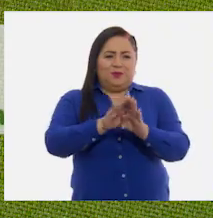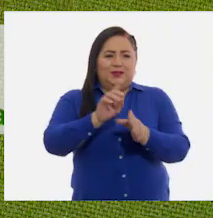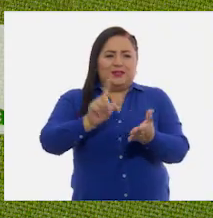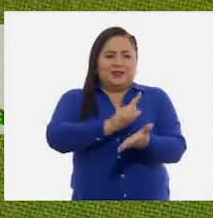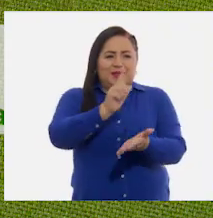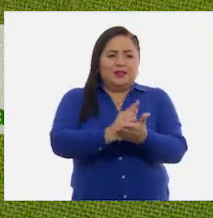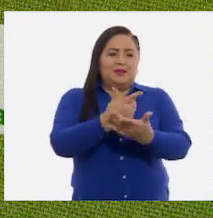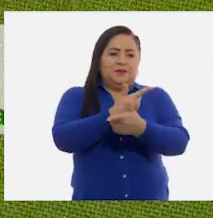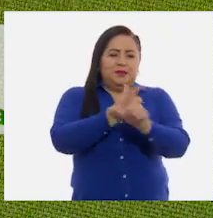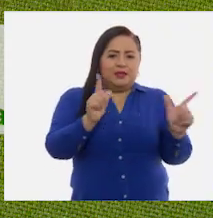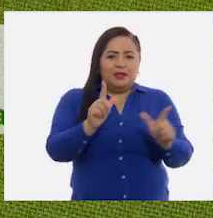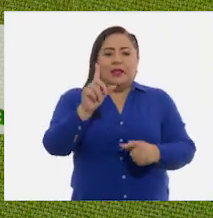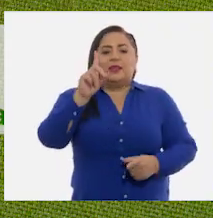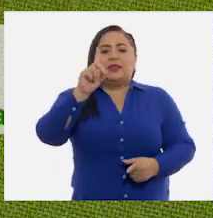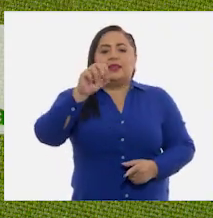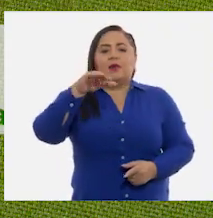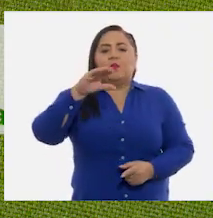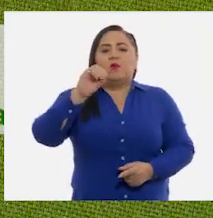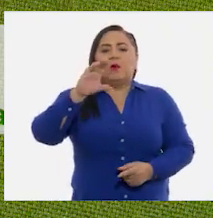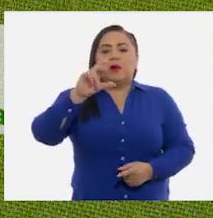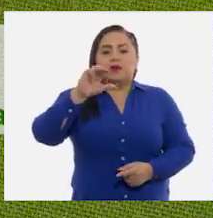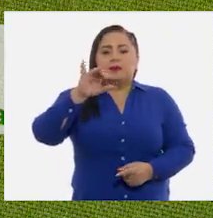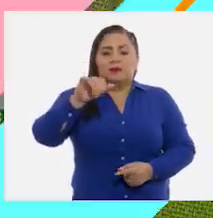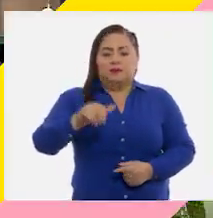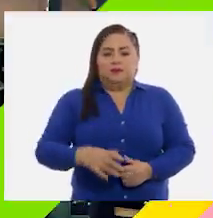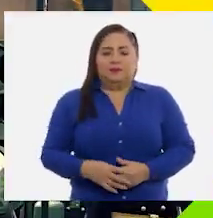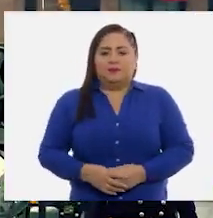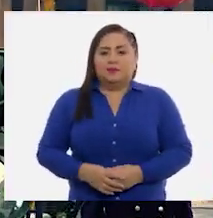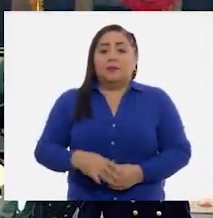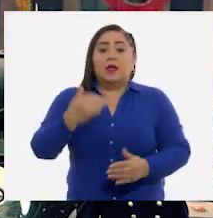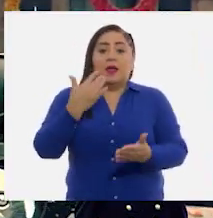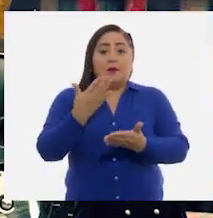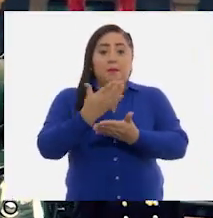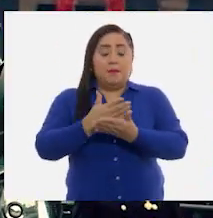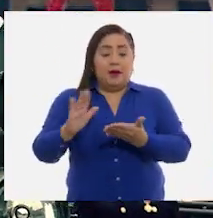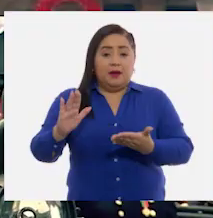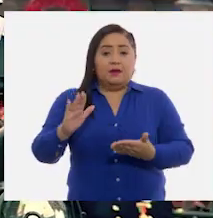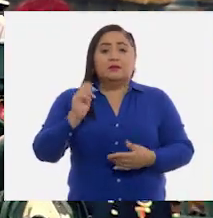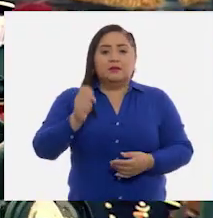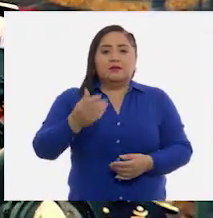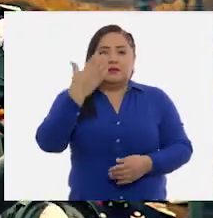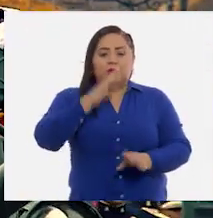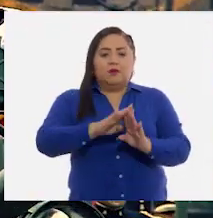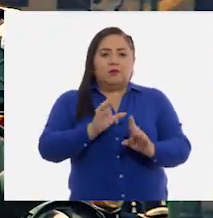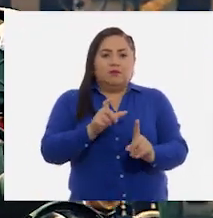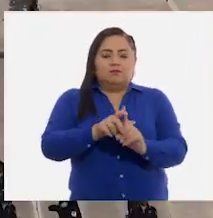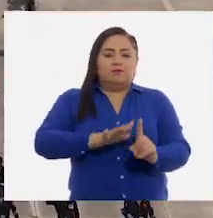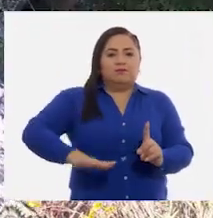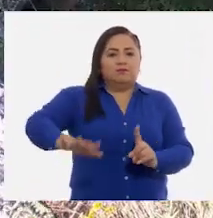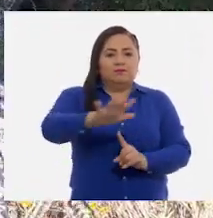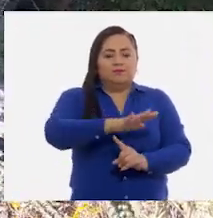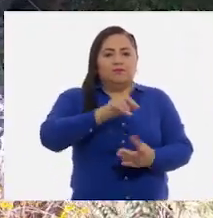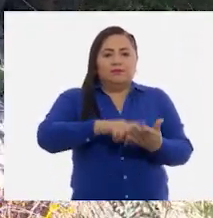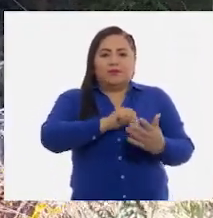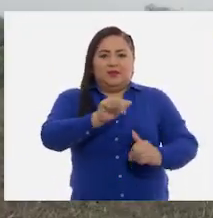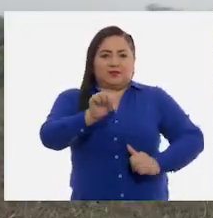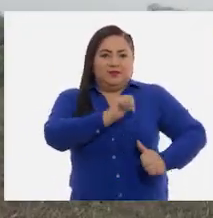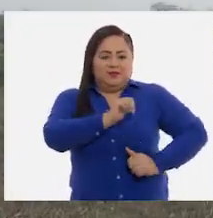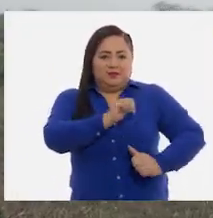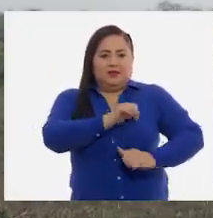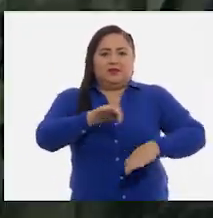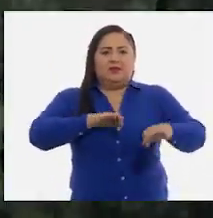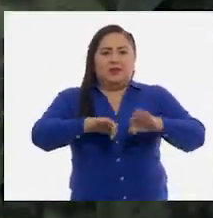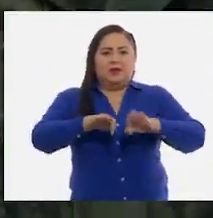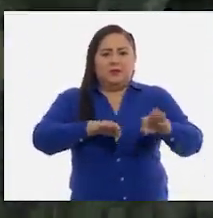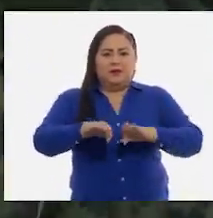la legalidad, la libertad y la democracia. Además de garantizar la soberanía nacional, las Fuerzas Armadas